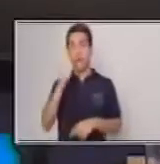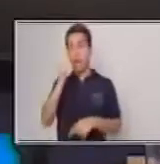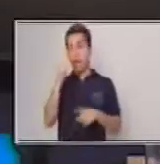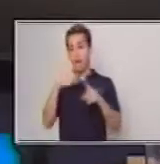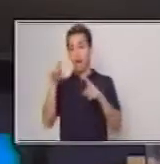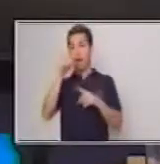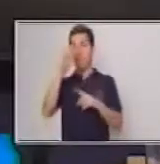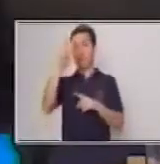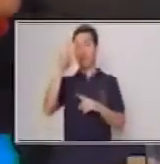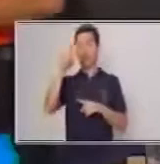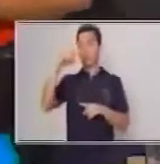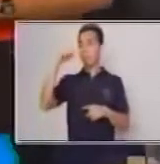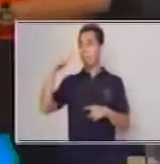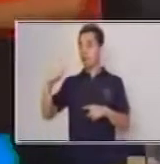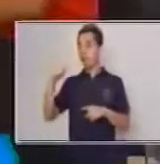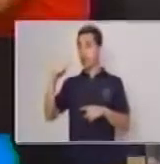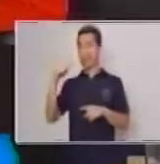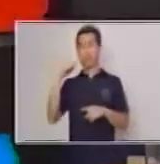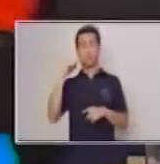B al cuadrado.